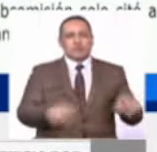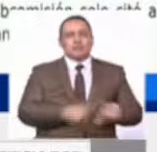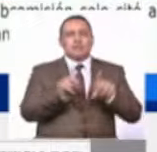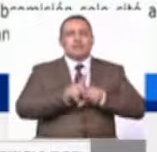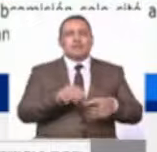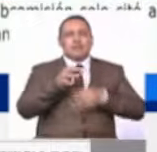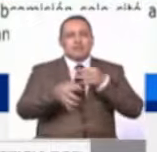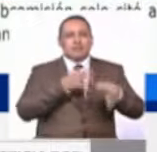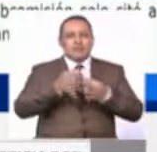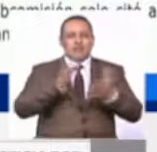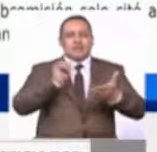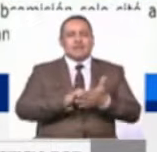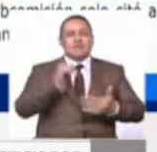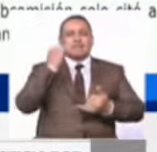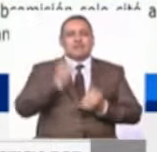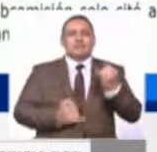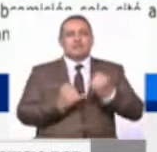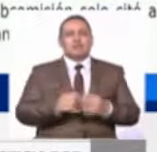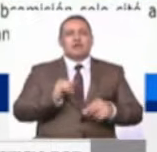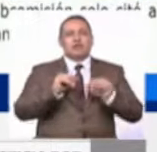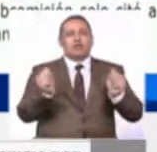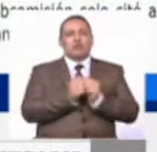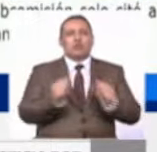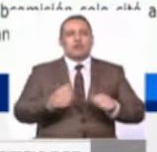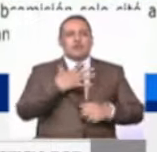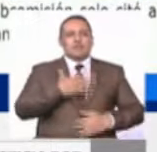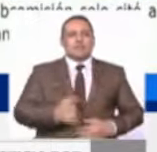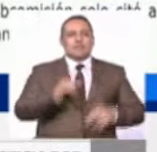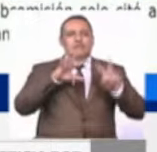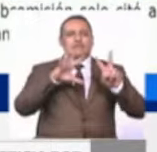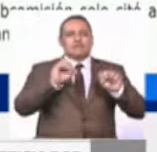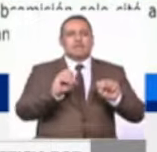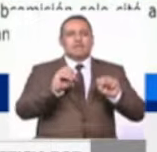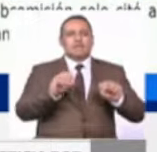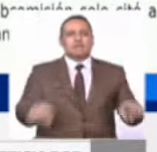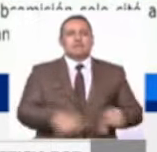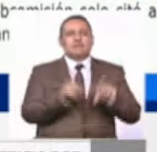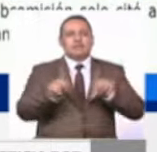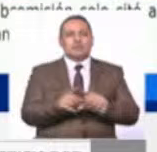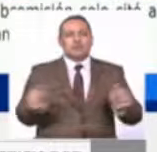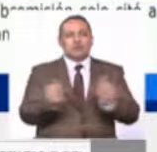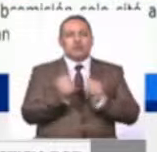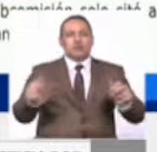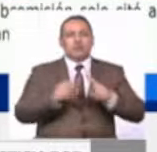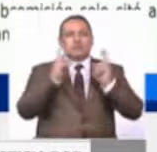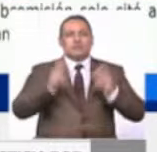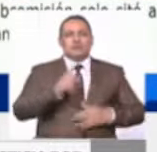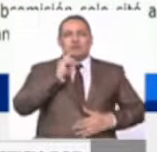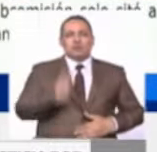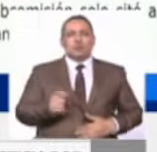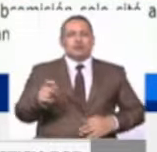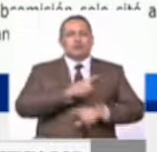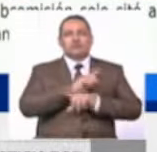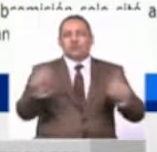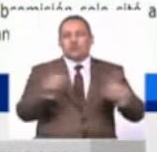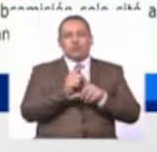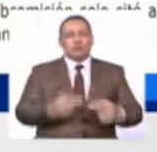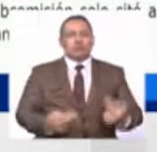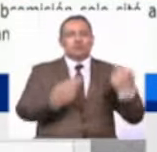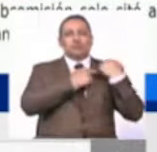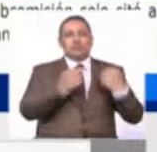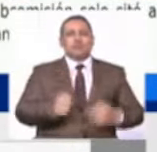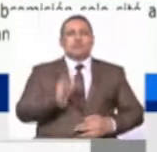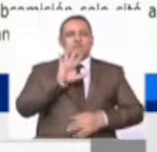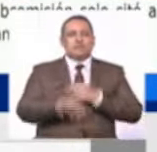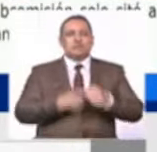dice que cesan a los 70 años y además en el caso de los jueces no los nombran por 5